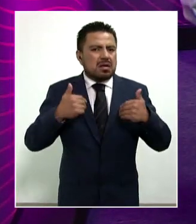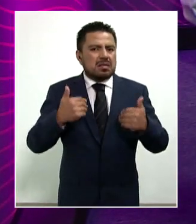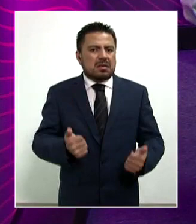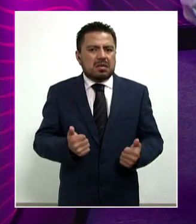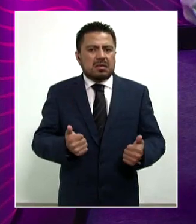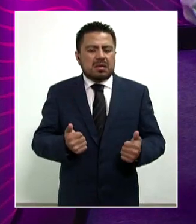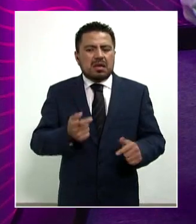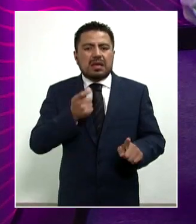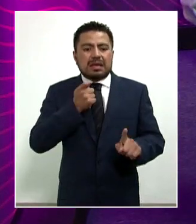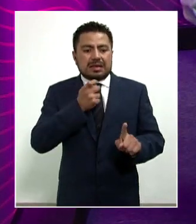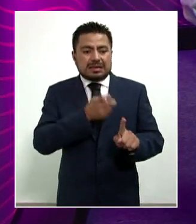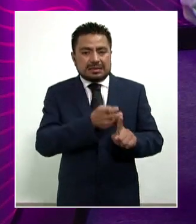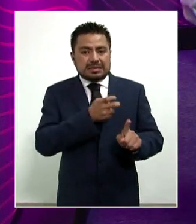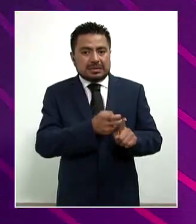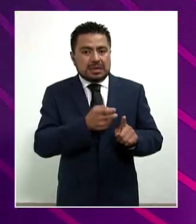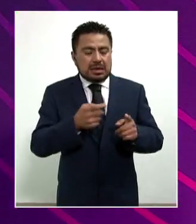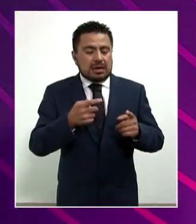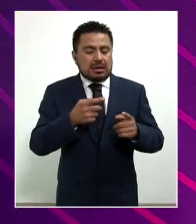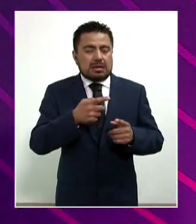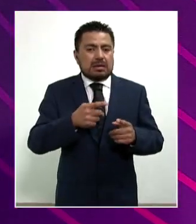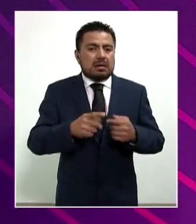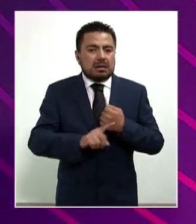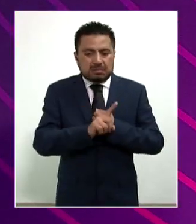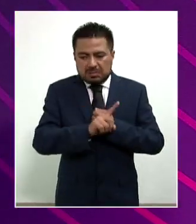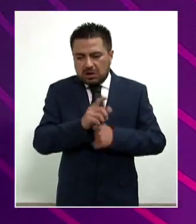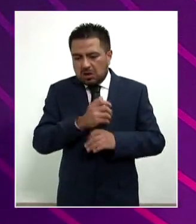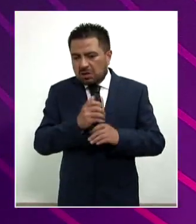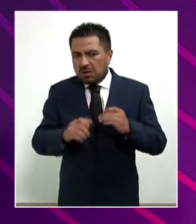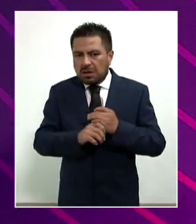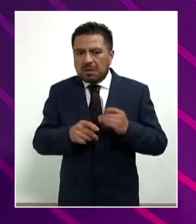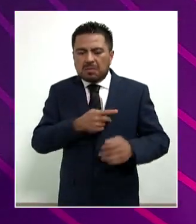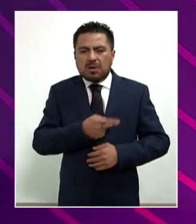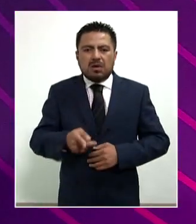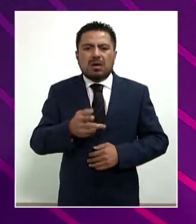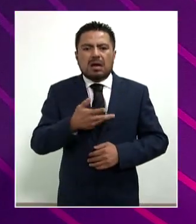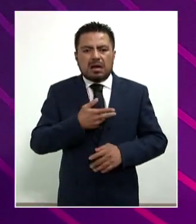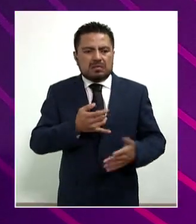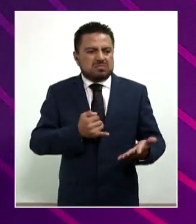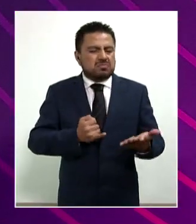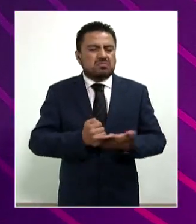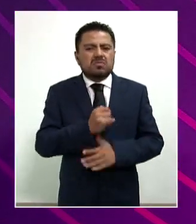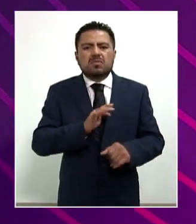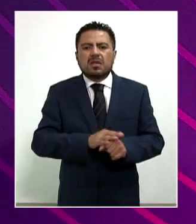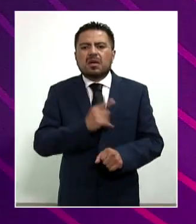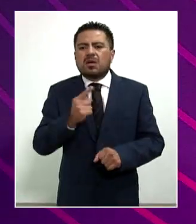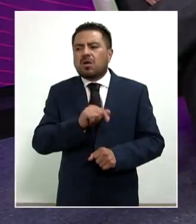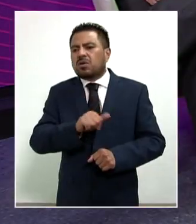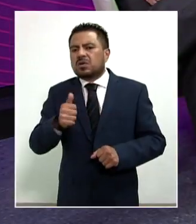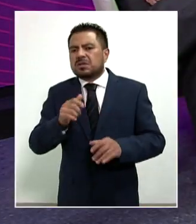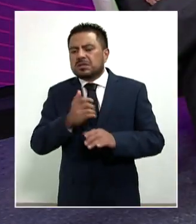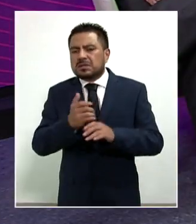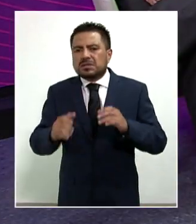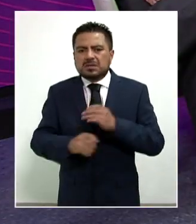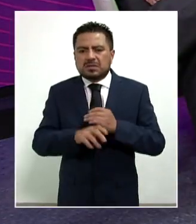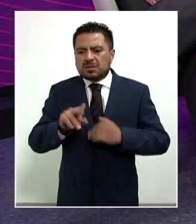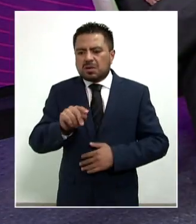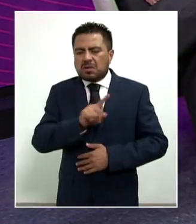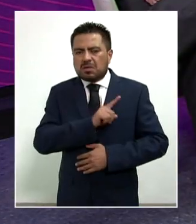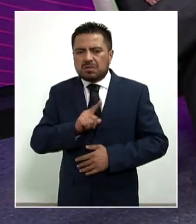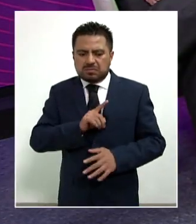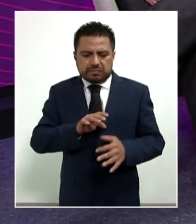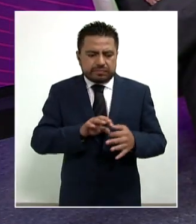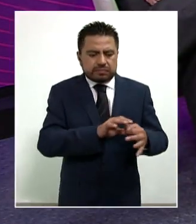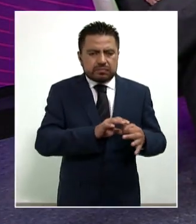que la situación de pobreza de esa persona está totalmente determinada por otros factores que no